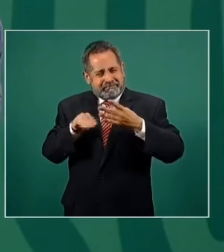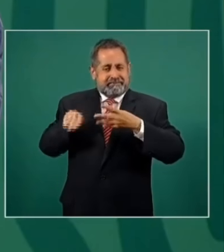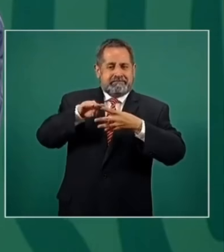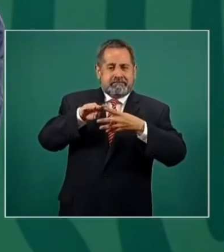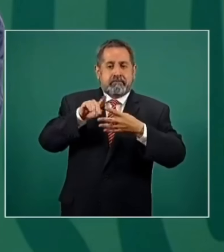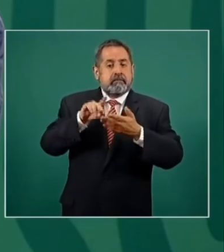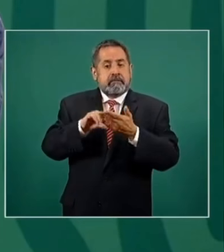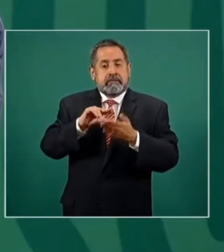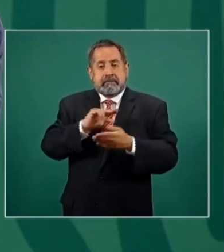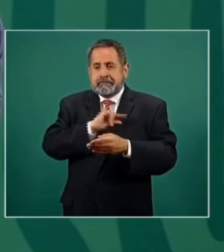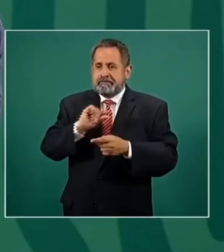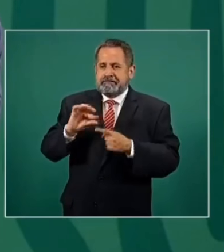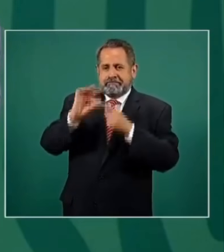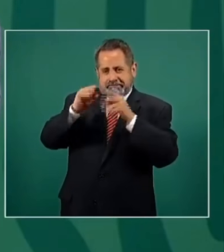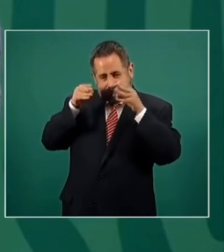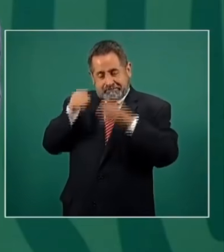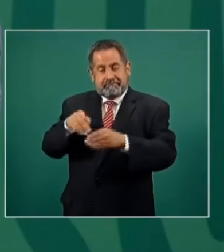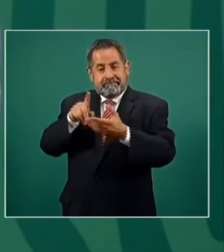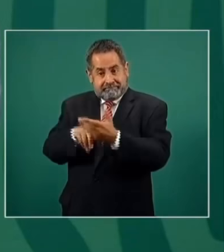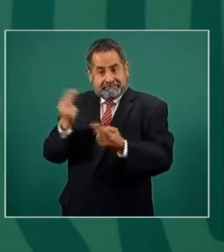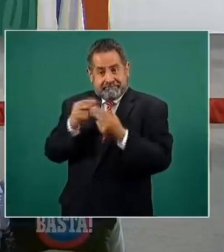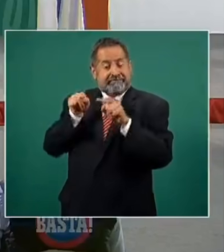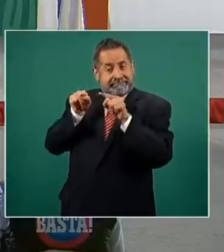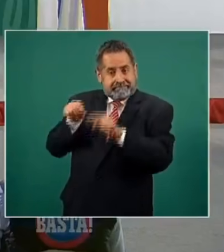la especialidad que se requiere.